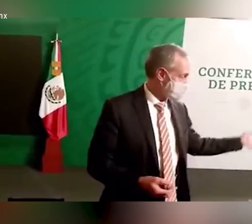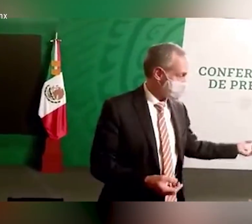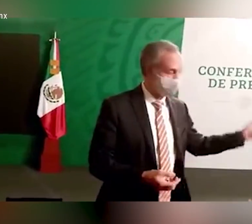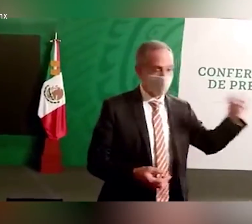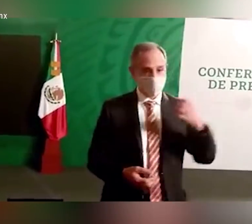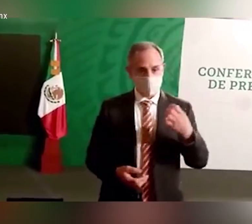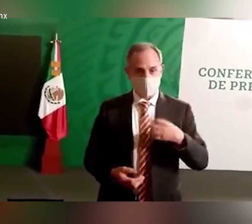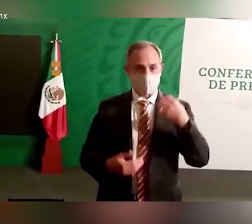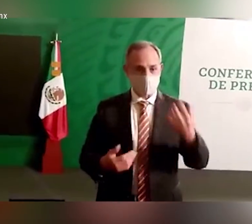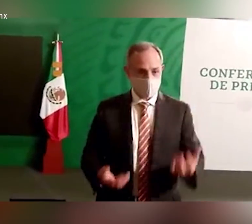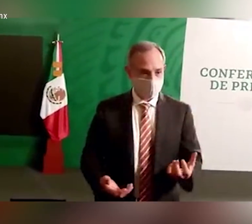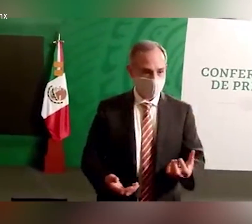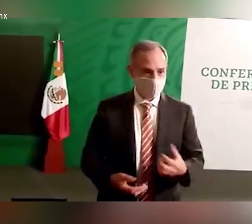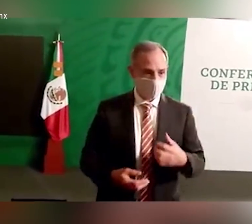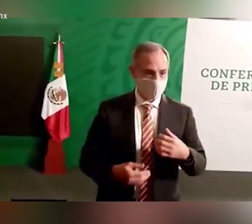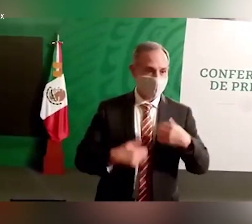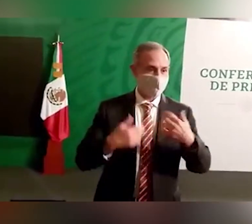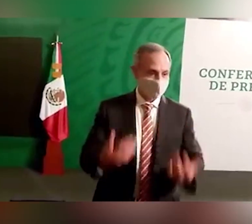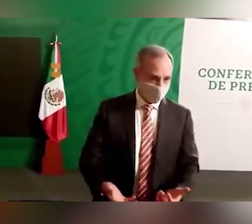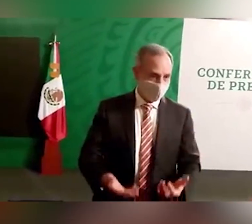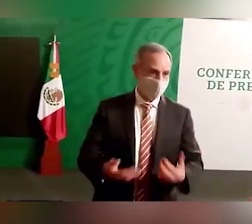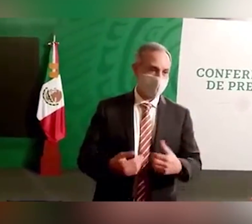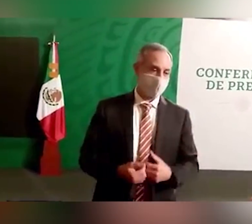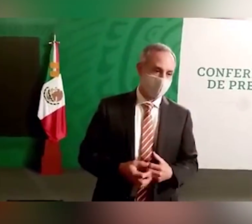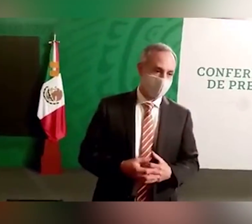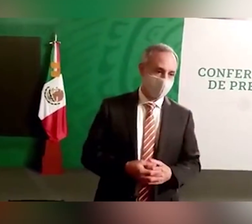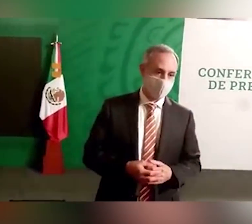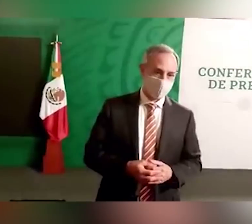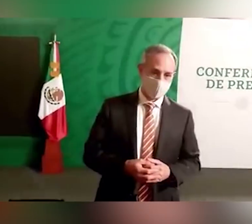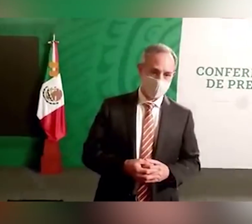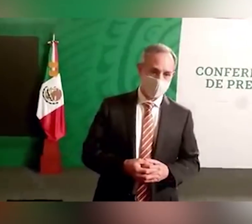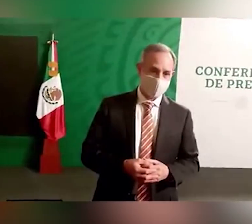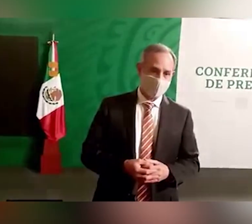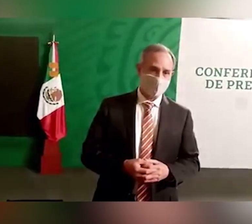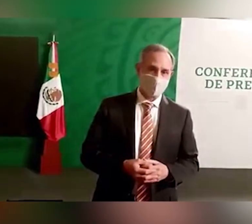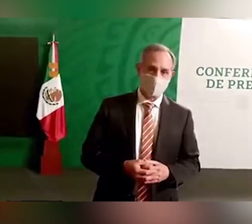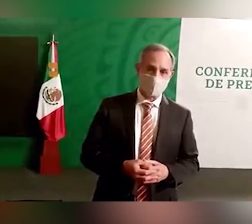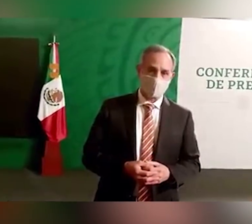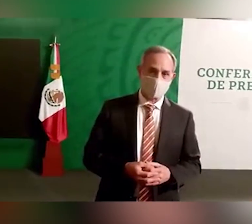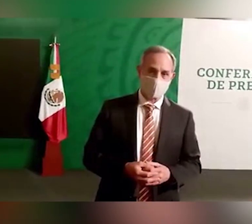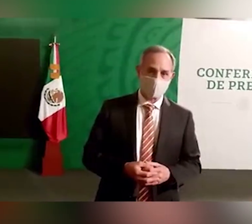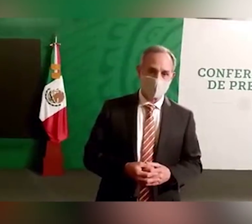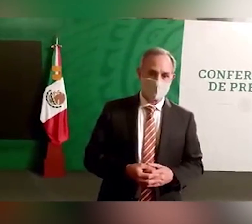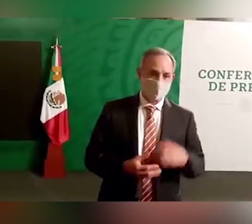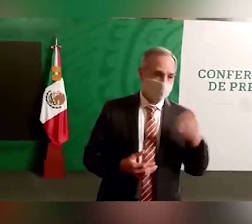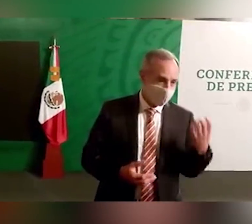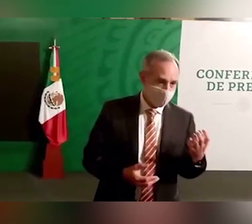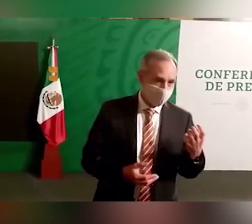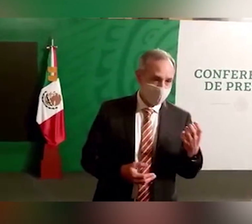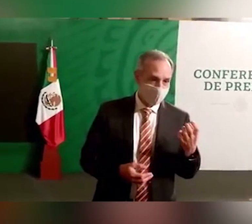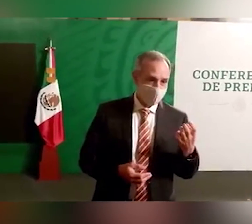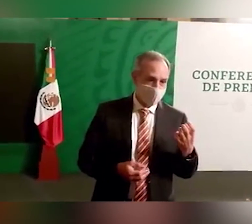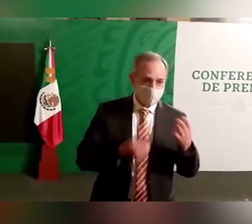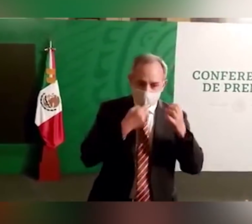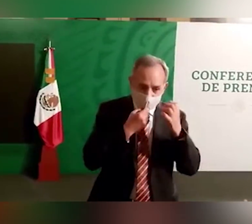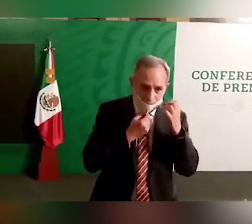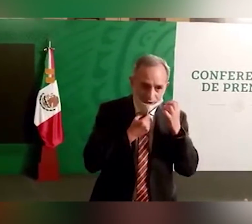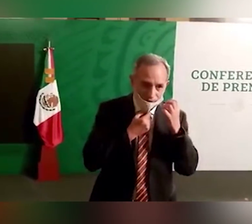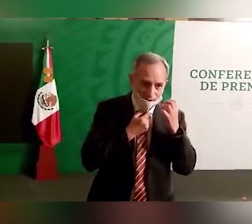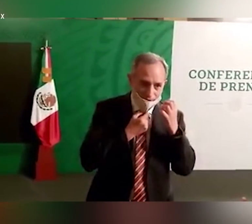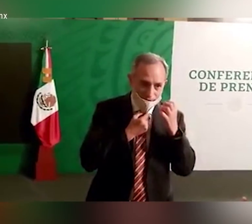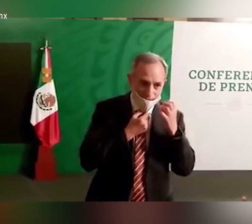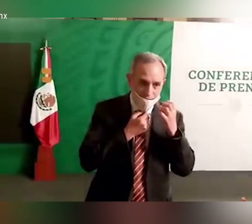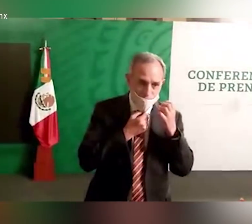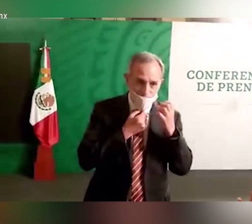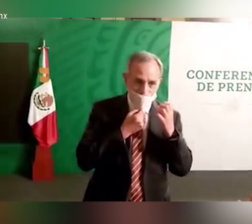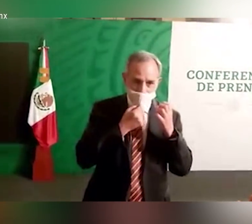con el doctor lo que se graba para la instrucción es sobre seguimientos los preparativos de la vacunación no me escuchaba y me tuve